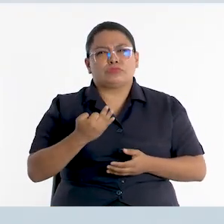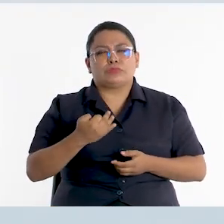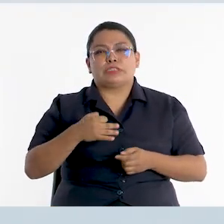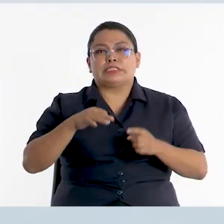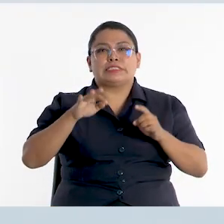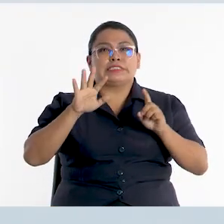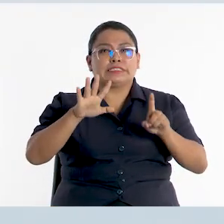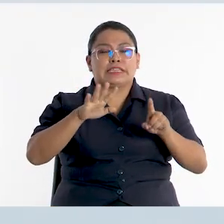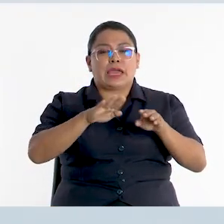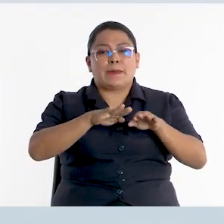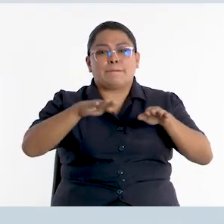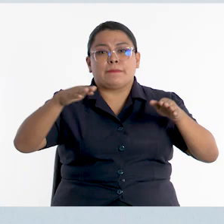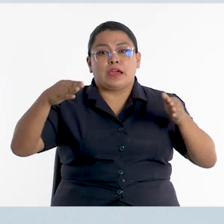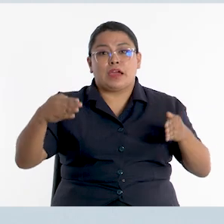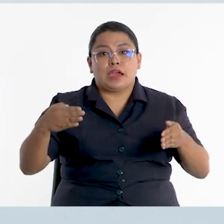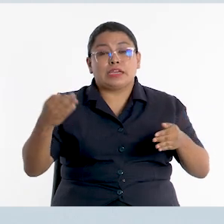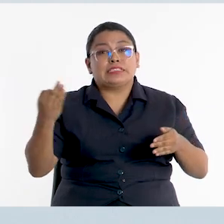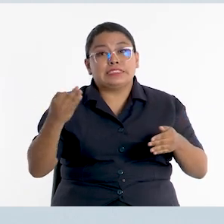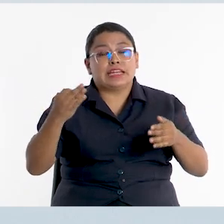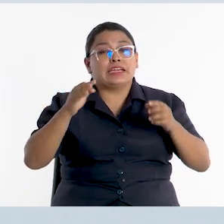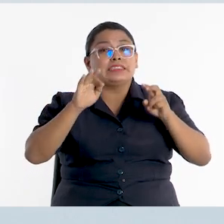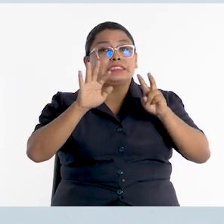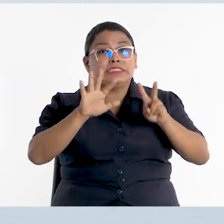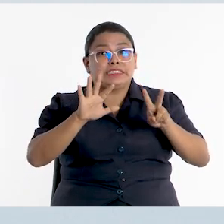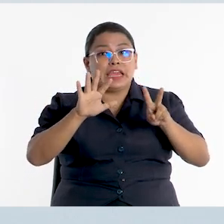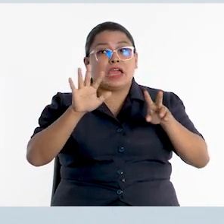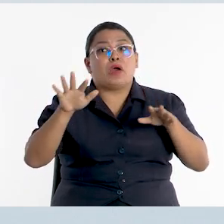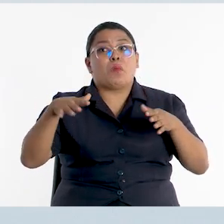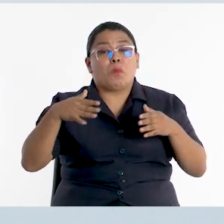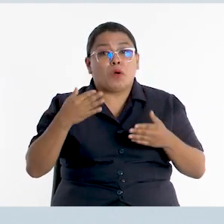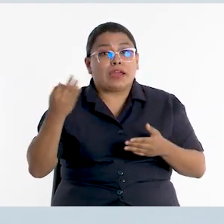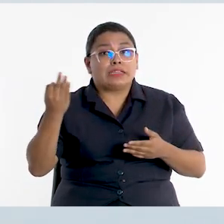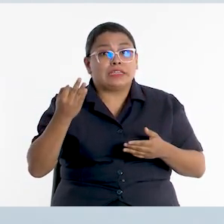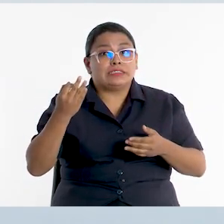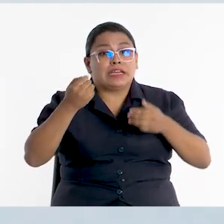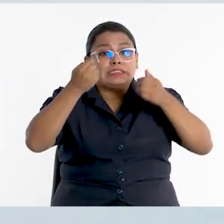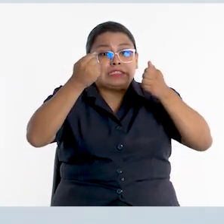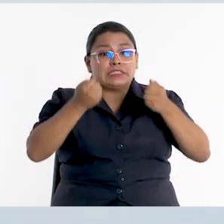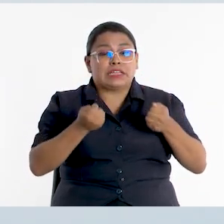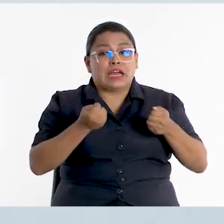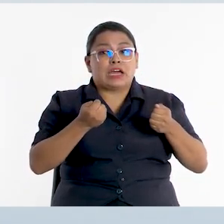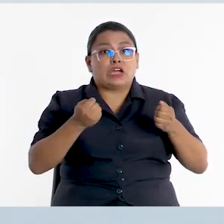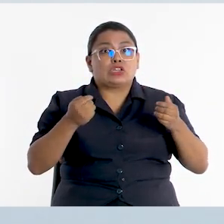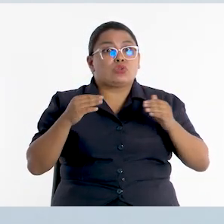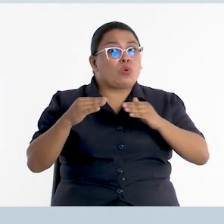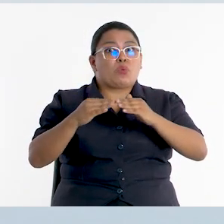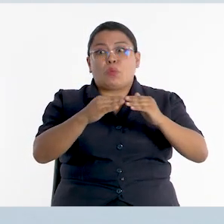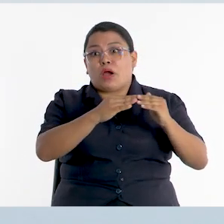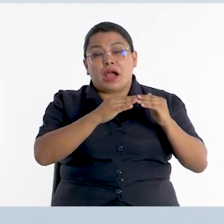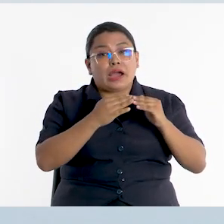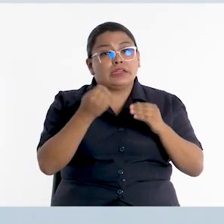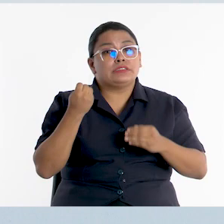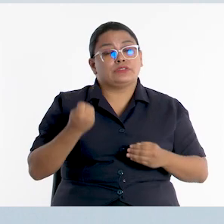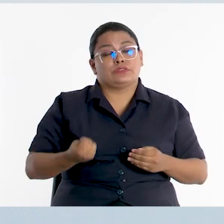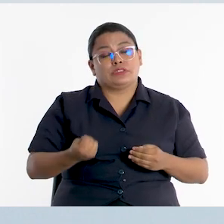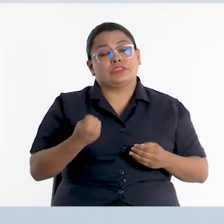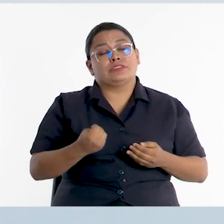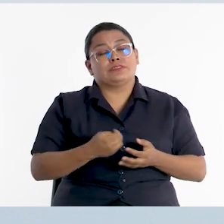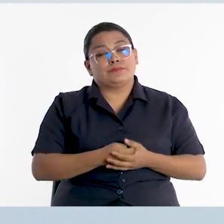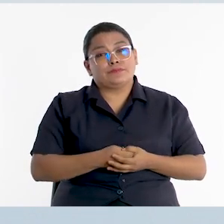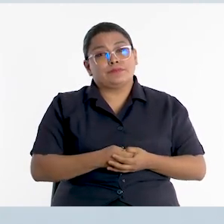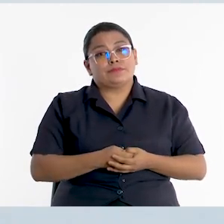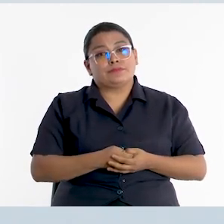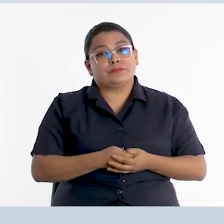no se necesitan 6 bancas, sino 7, ya que necesitan sentarse todos los